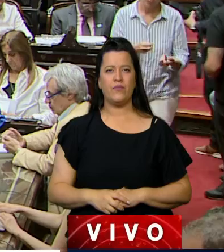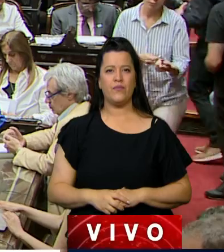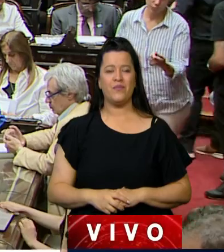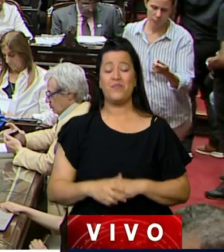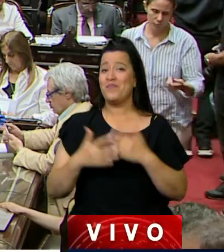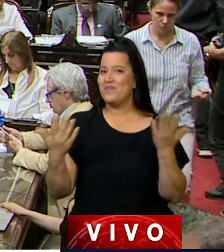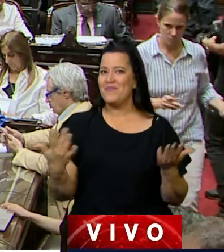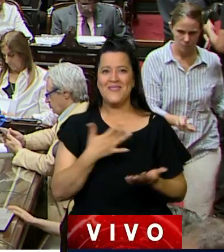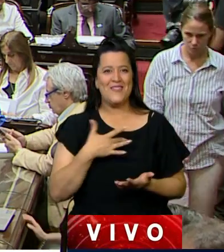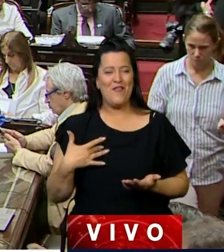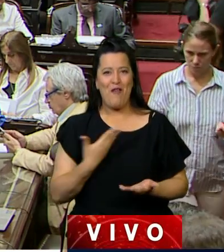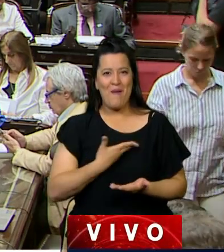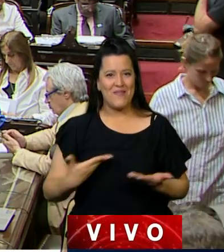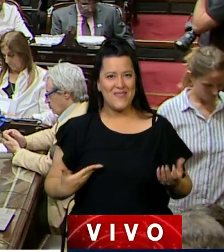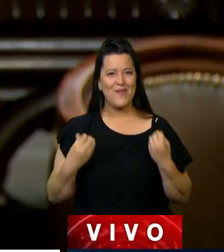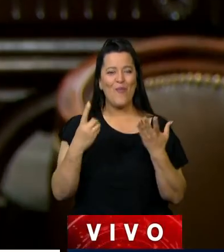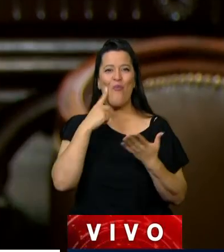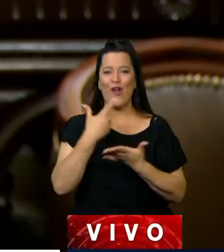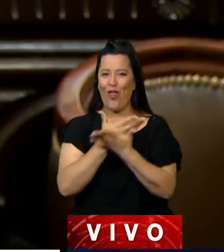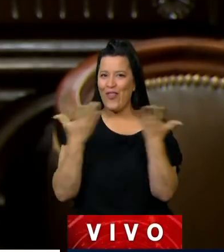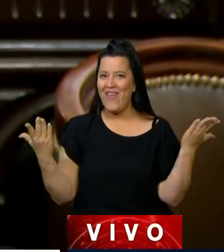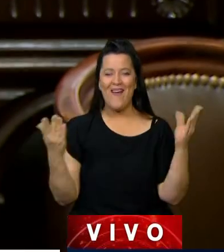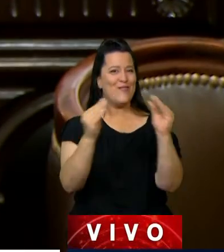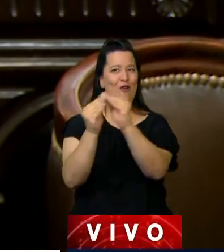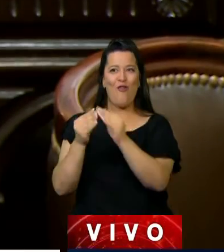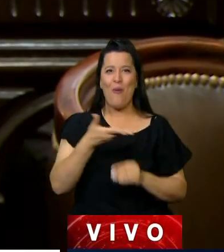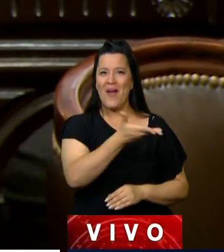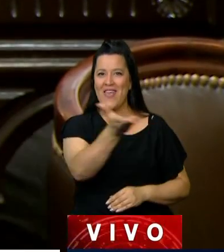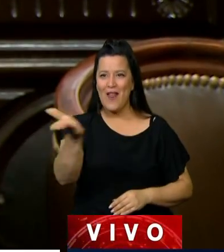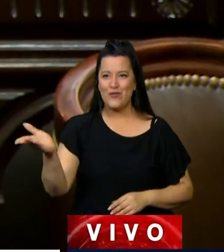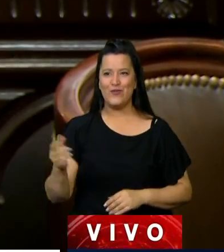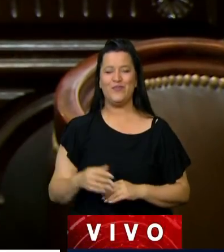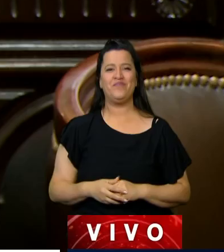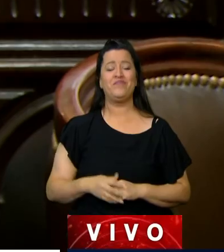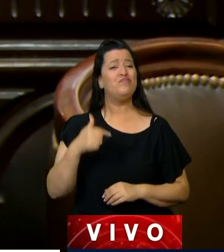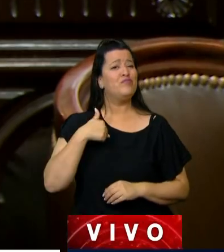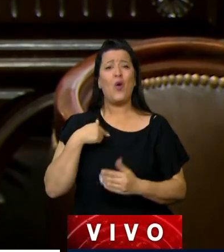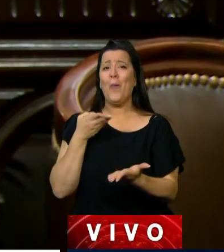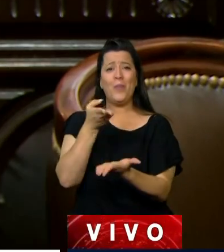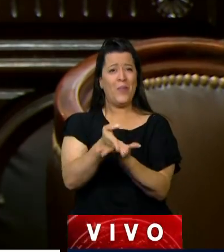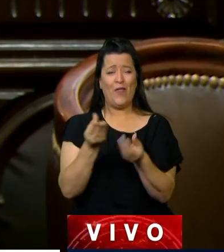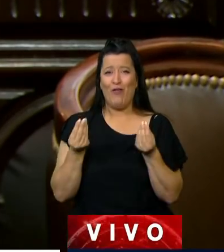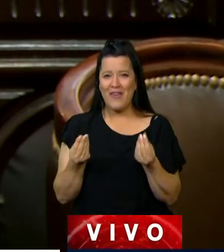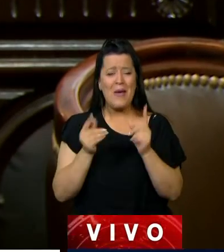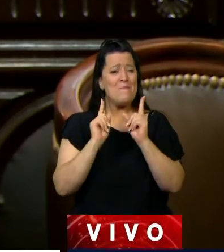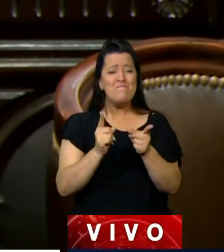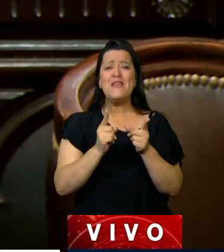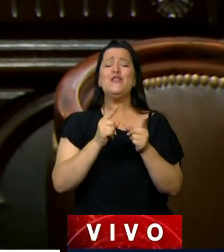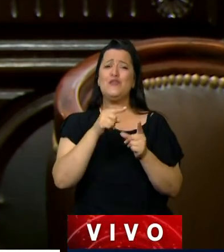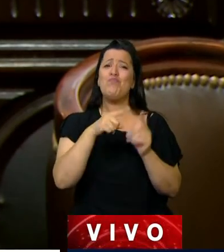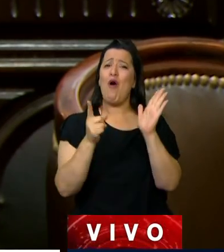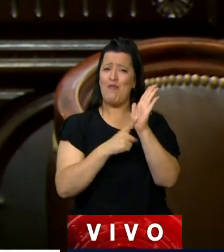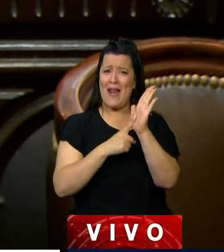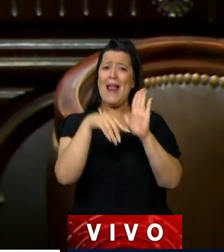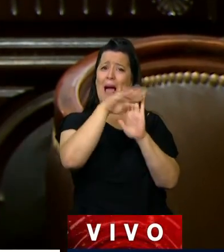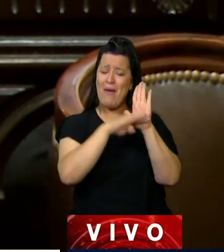Bueno, señora presidenta, muy buenos días, colegas. Vengo a solicitar, de acuerdo a las prescripciones del